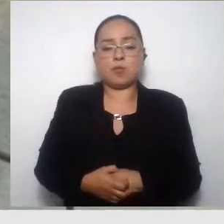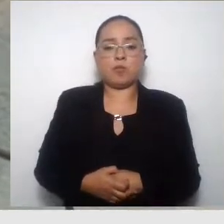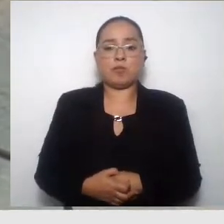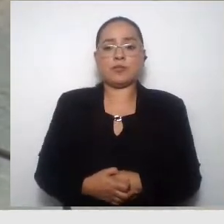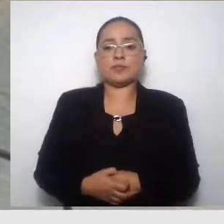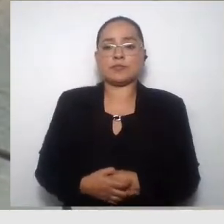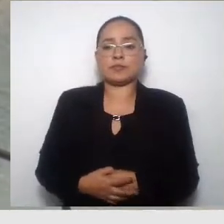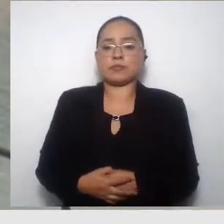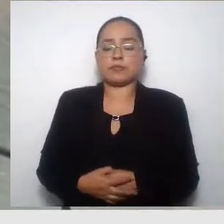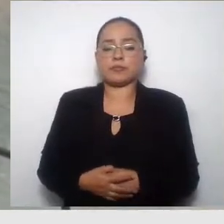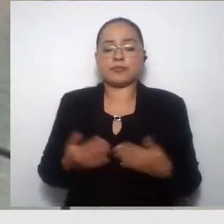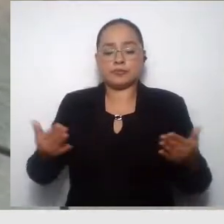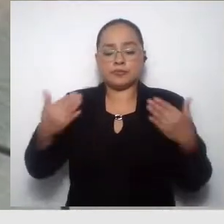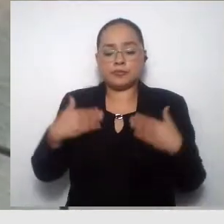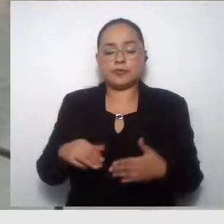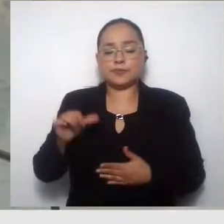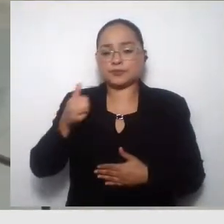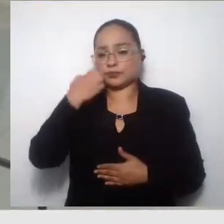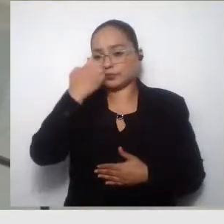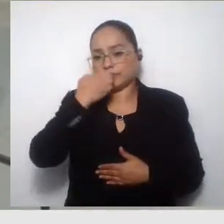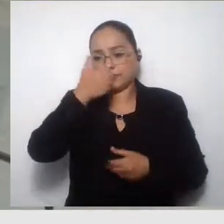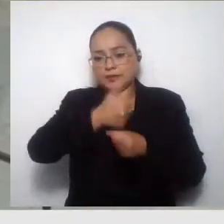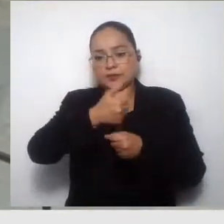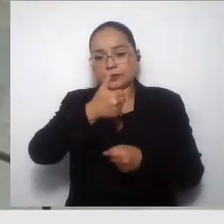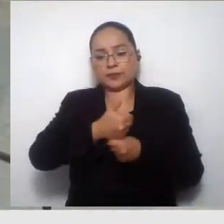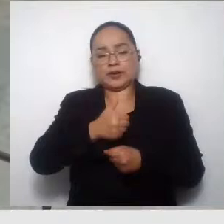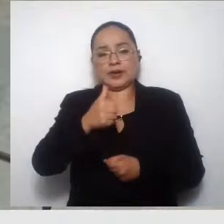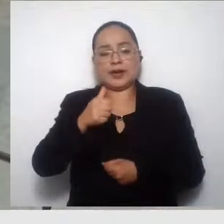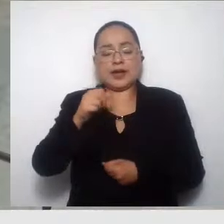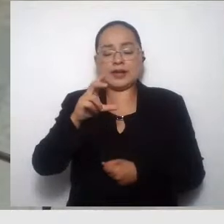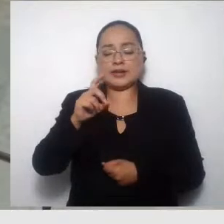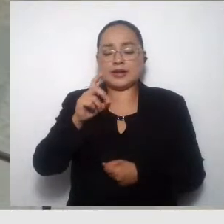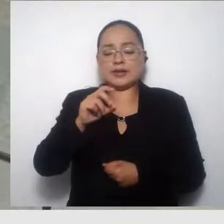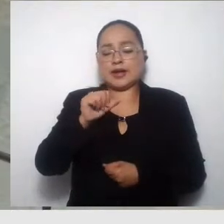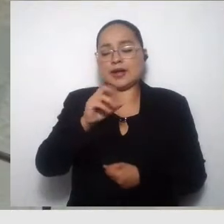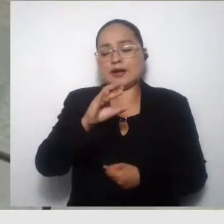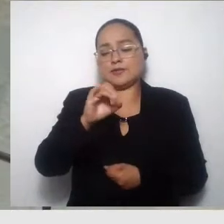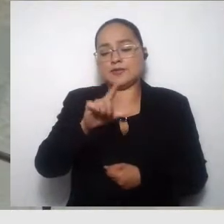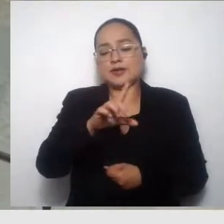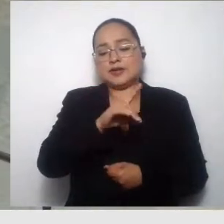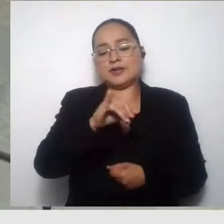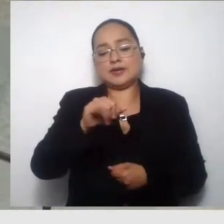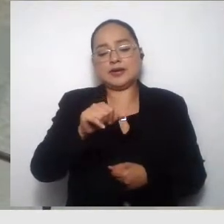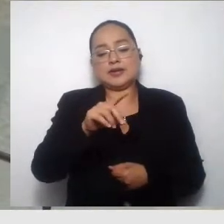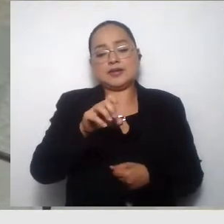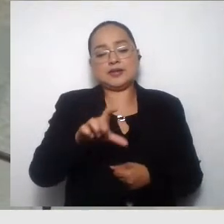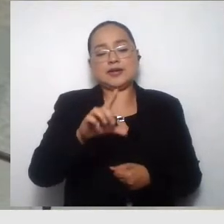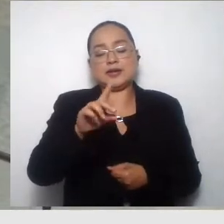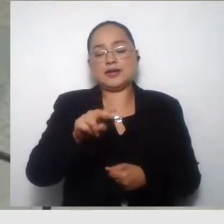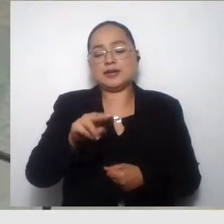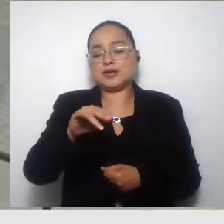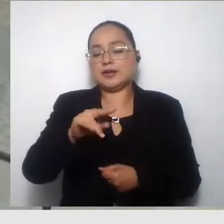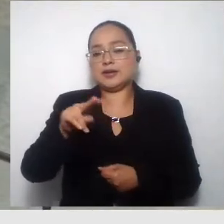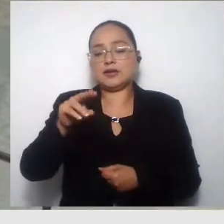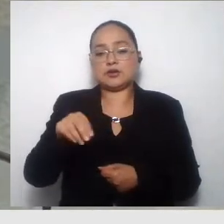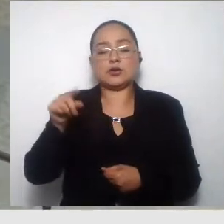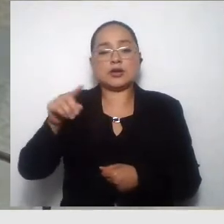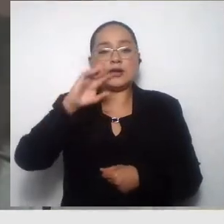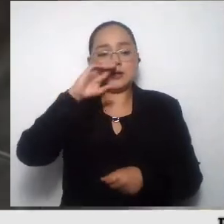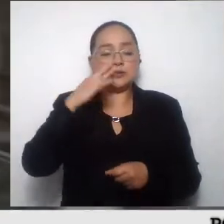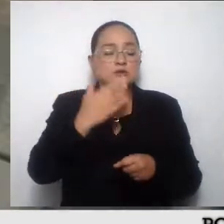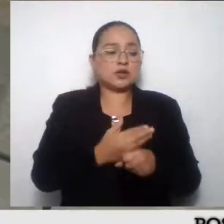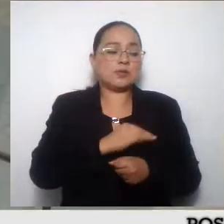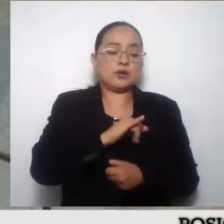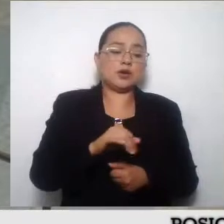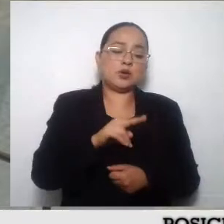La siguiente escuela es la primaria 30 de abril, Día del Niño, a cargo del profesor Julio César Coronado